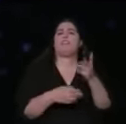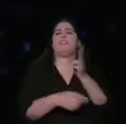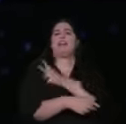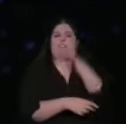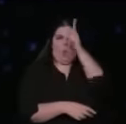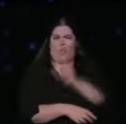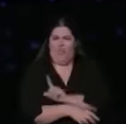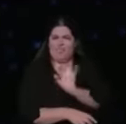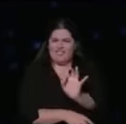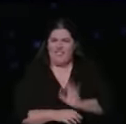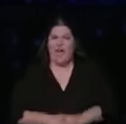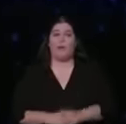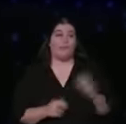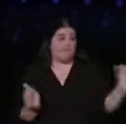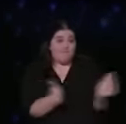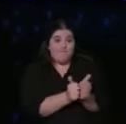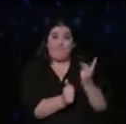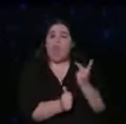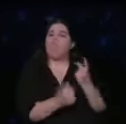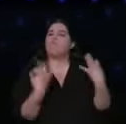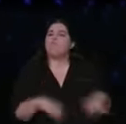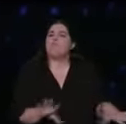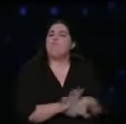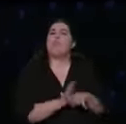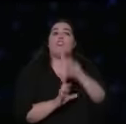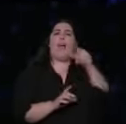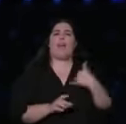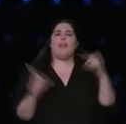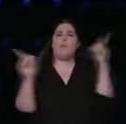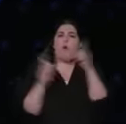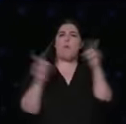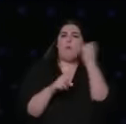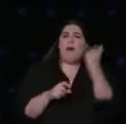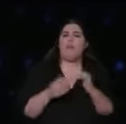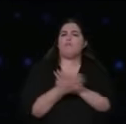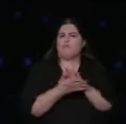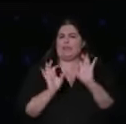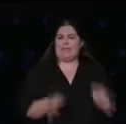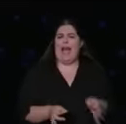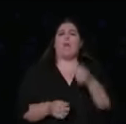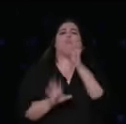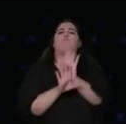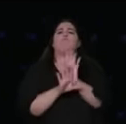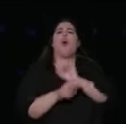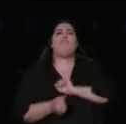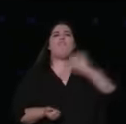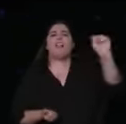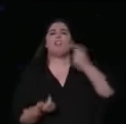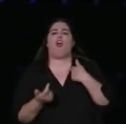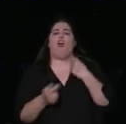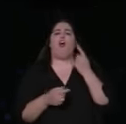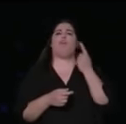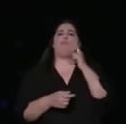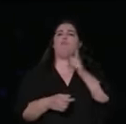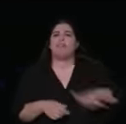tanto, somos la fórmula ideal para terminar con los problemas que hoy aquejan a la Argentina, que tiene que ver con el estancamiento, con la inflación y con la